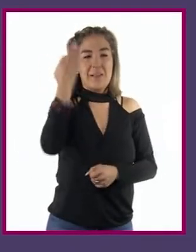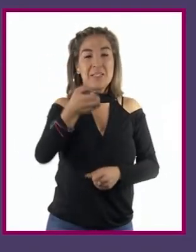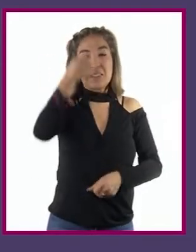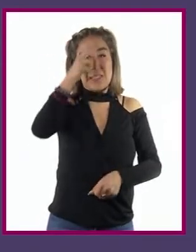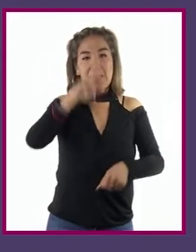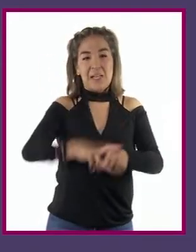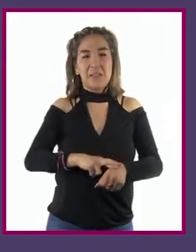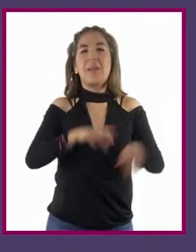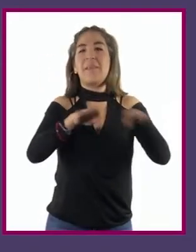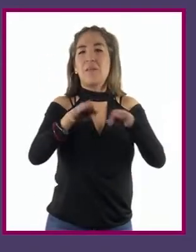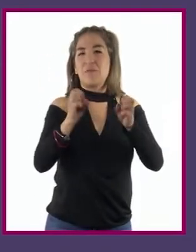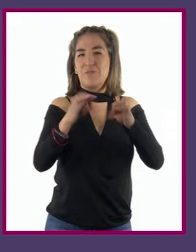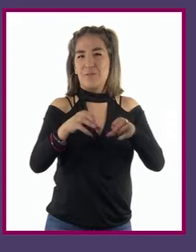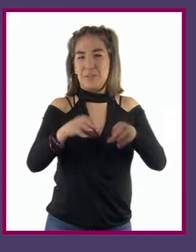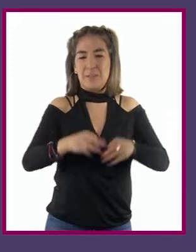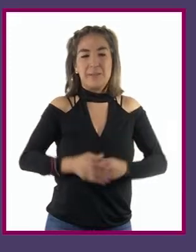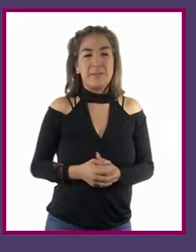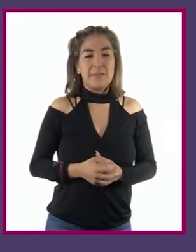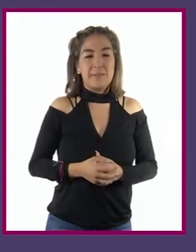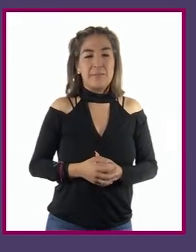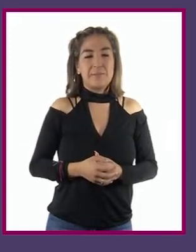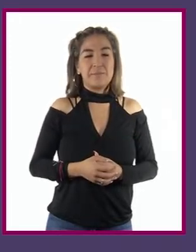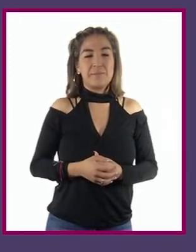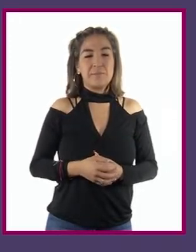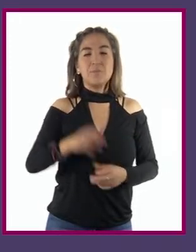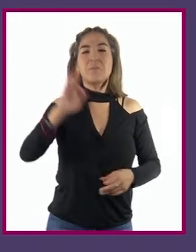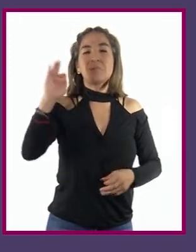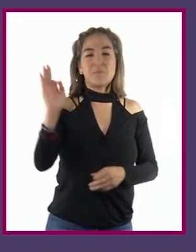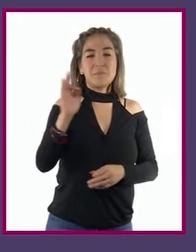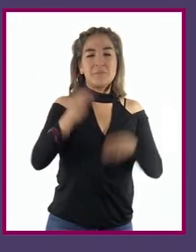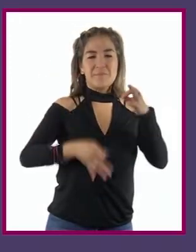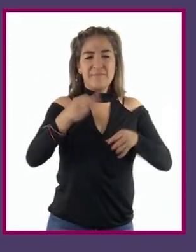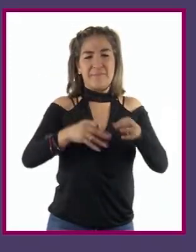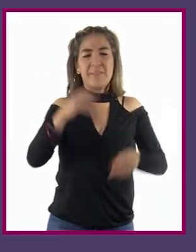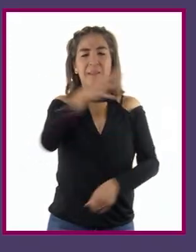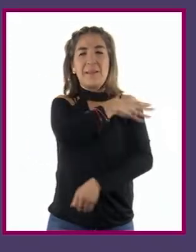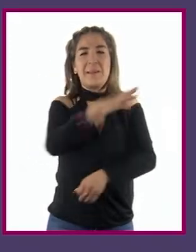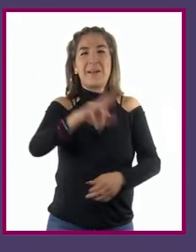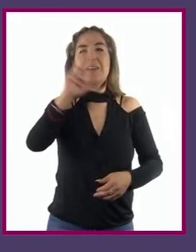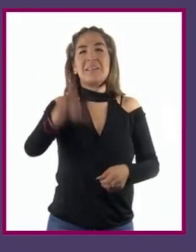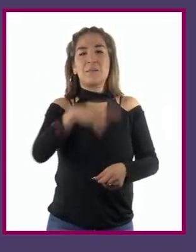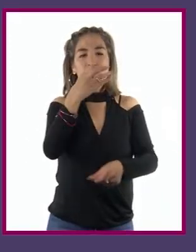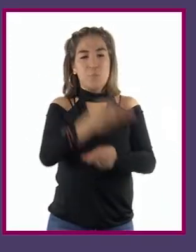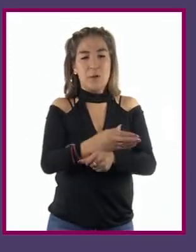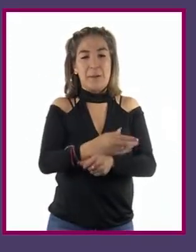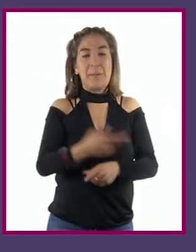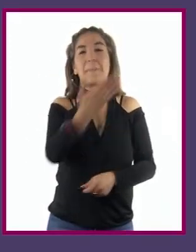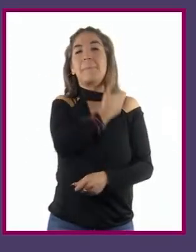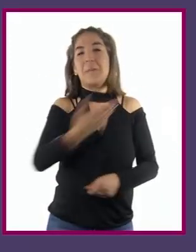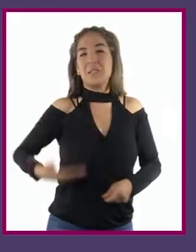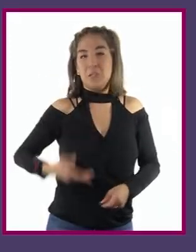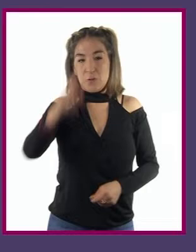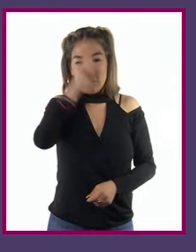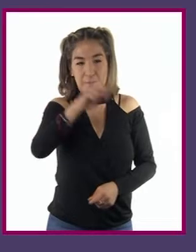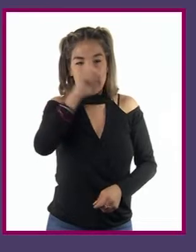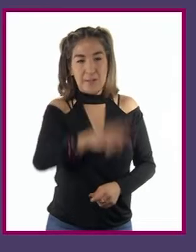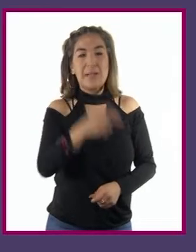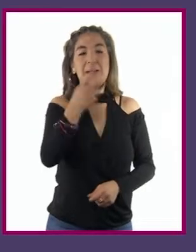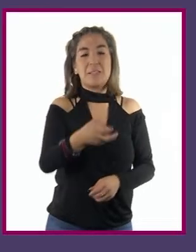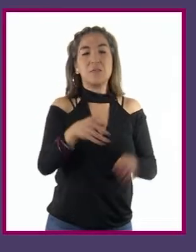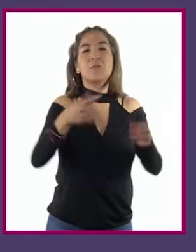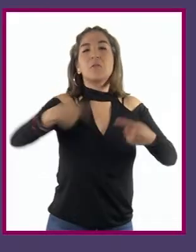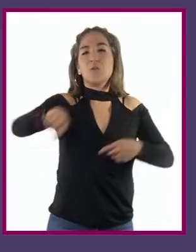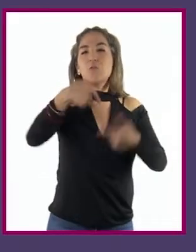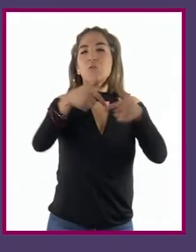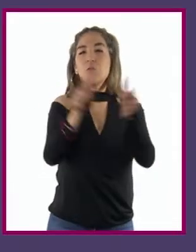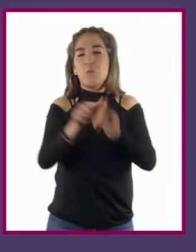secretarios de despacho, fiscal general de la República, el consejero presidente, los consejeros electorales